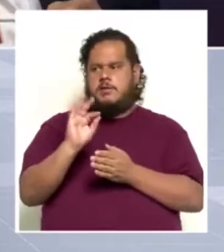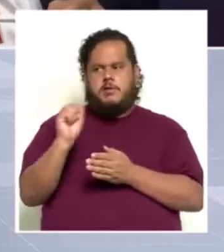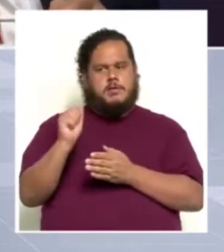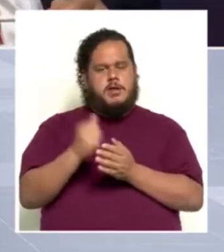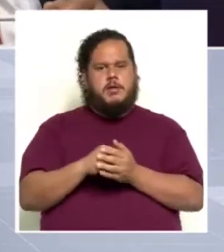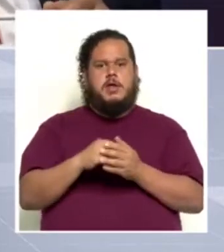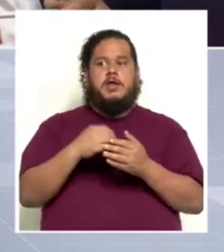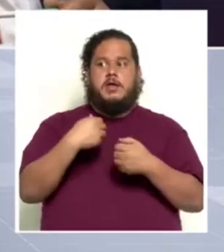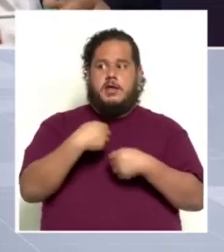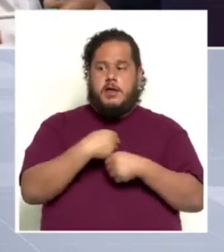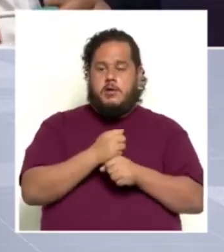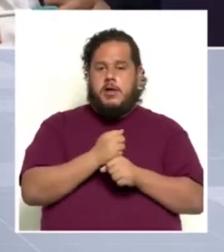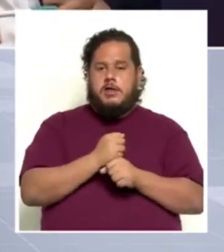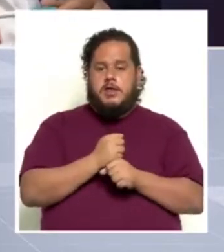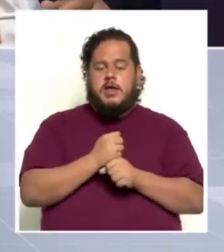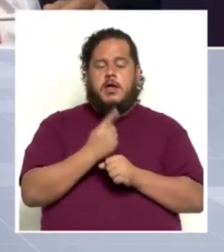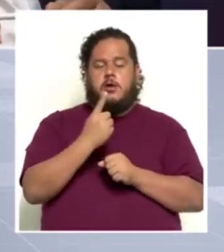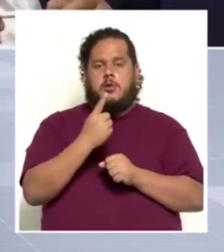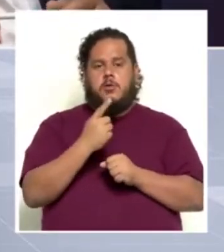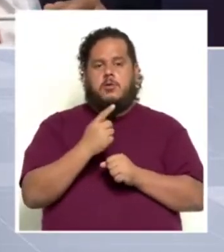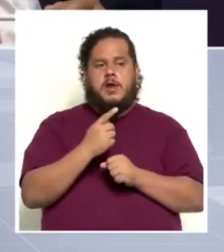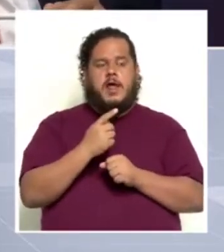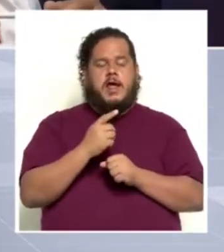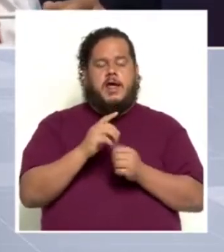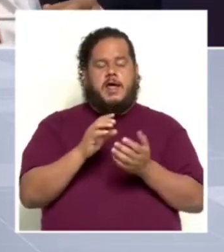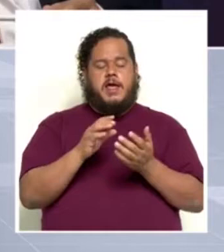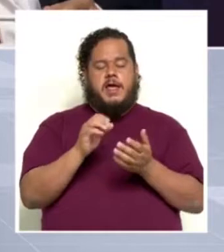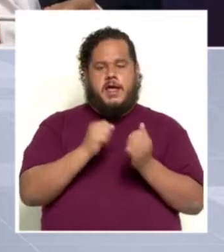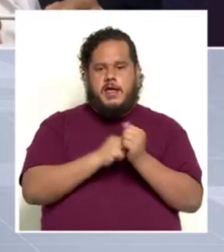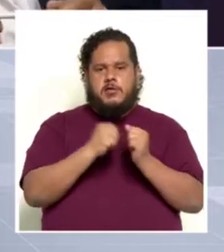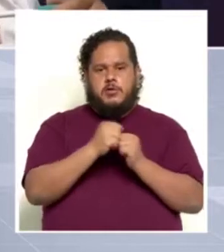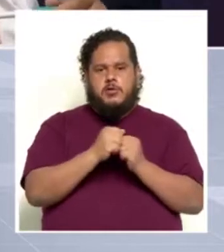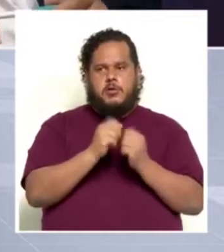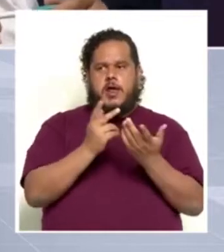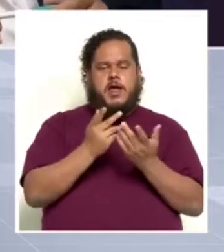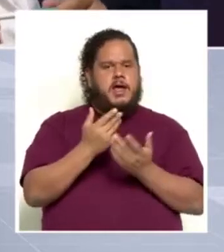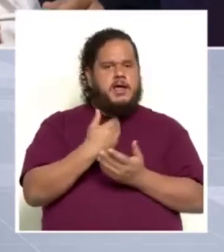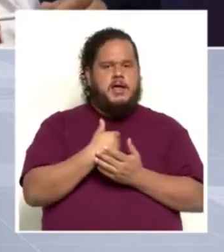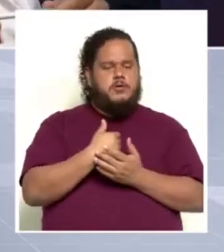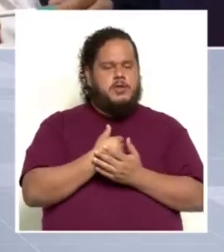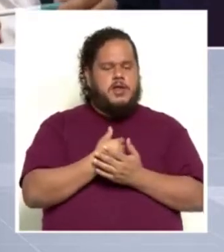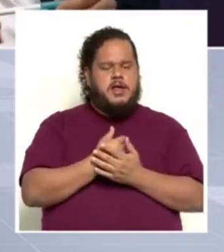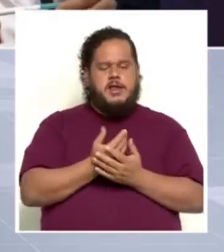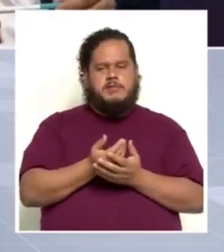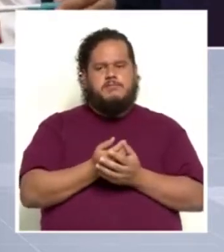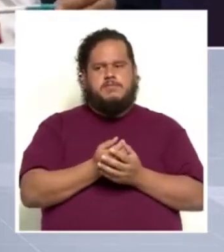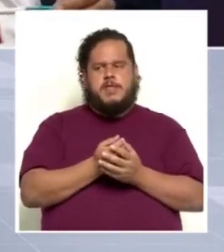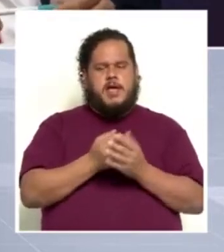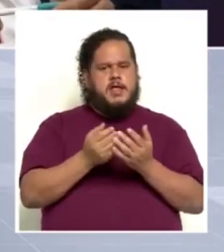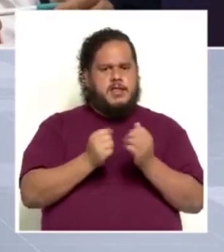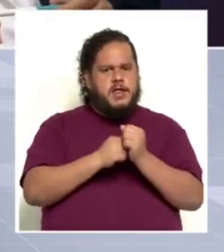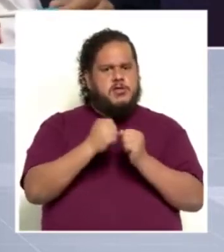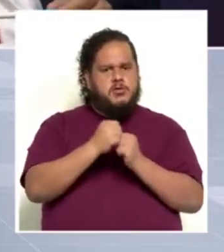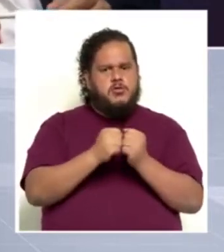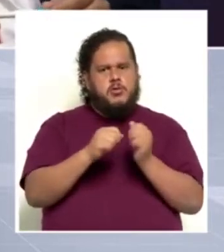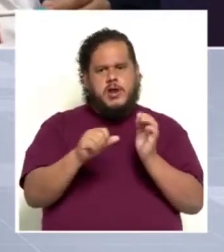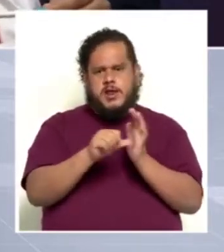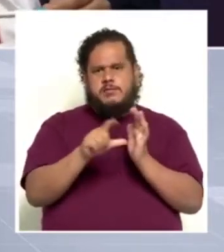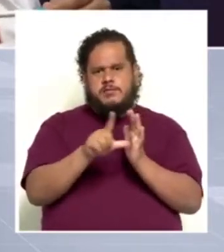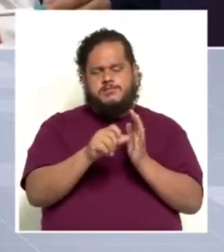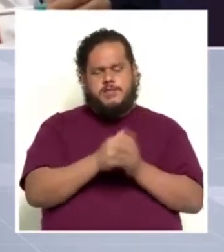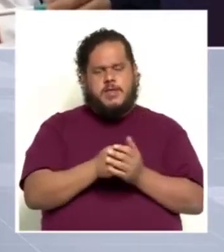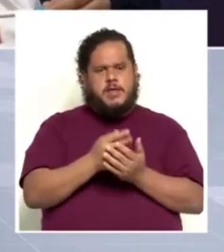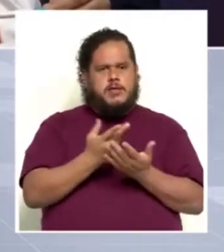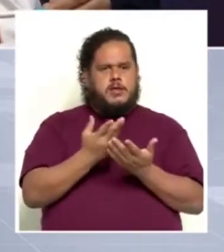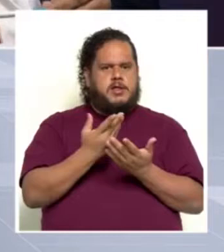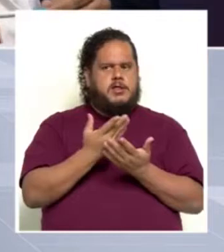hacen bajo una estructura partidaria que no tiene tradición en lo legislativo, ¿no? Y eso pesa muchísimo en ya lo que es la práctica,